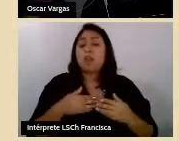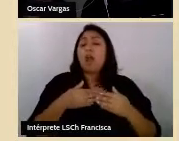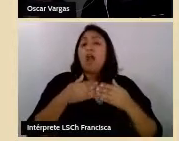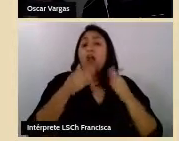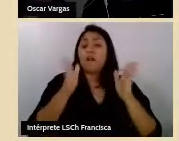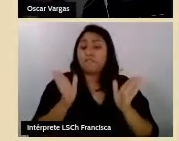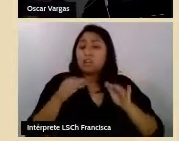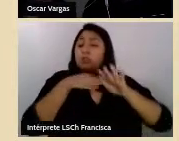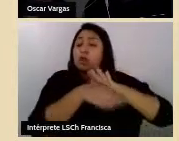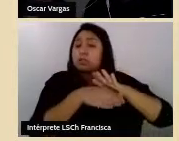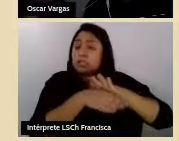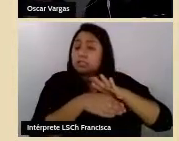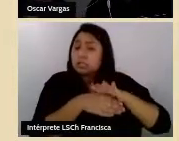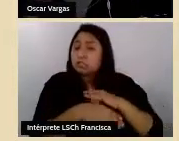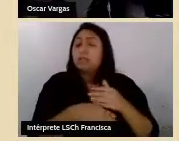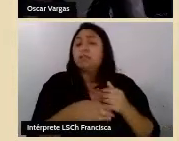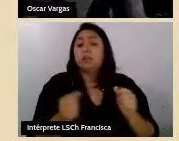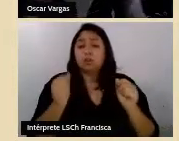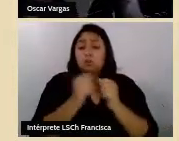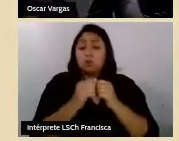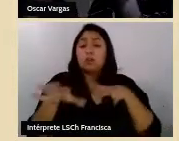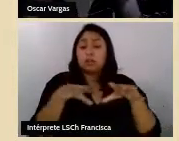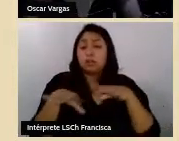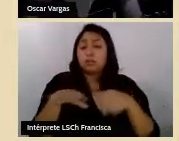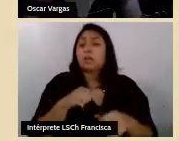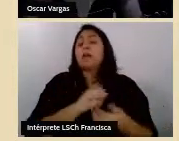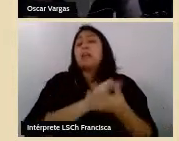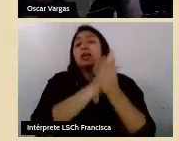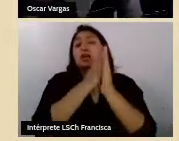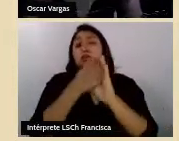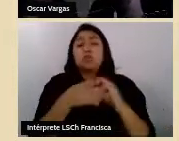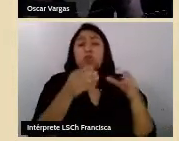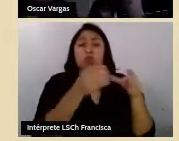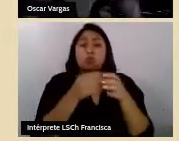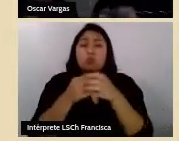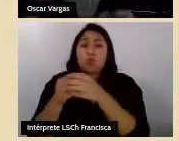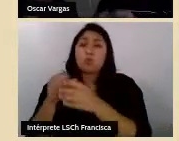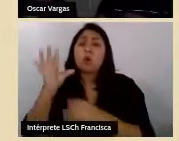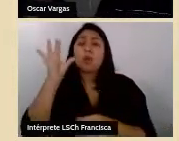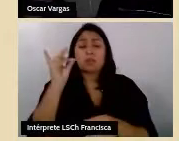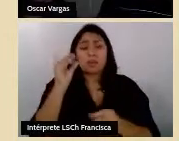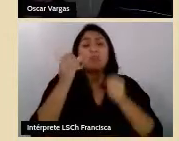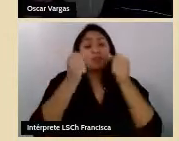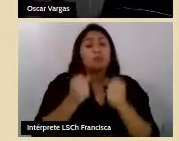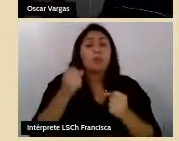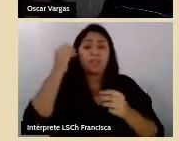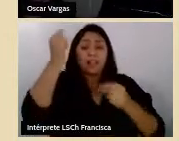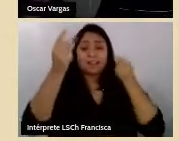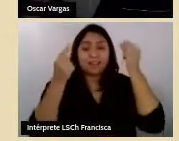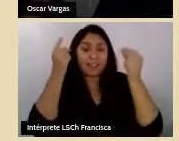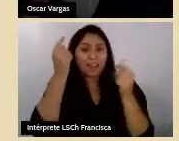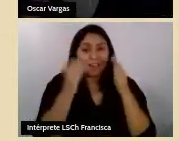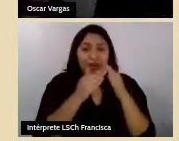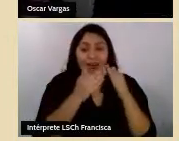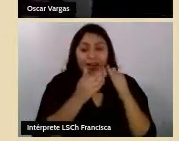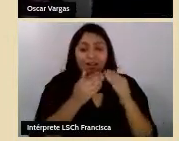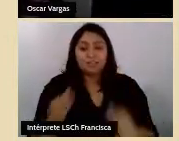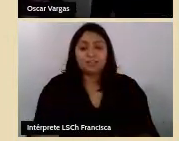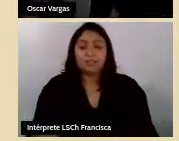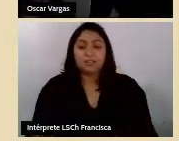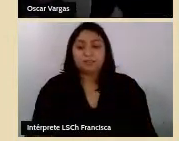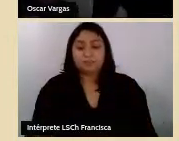accesible, con actividades para que todos los grupos etarios puedan crear en casa, crear principalmente,